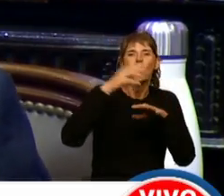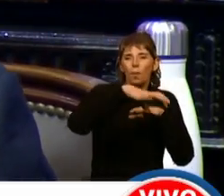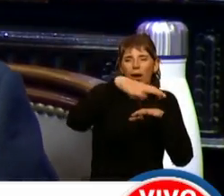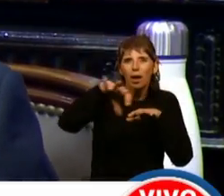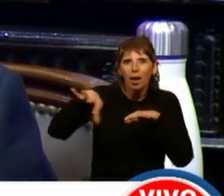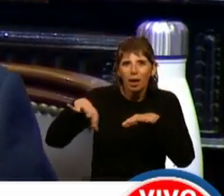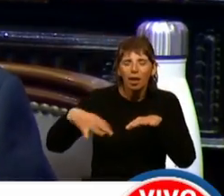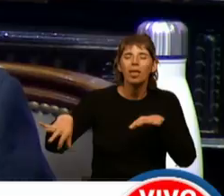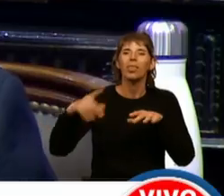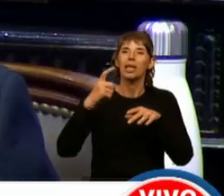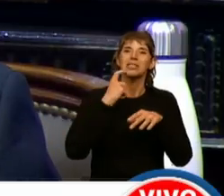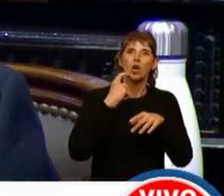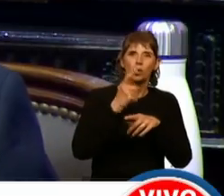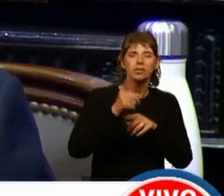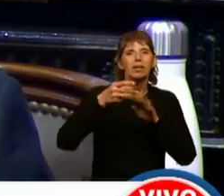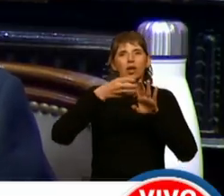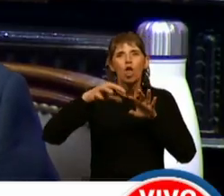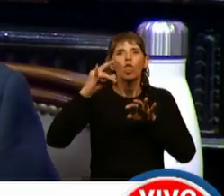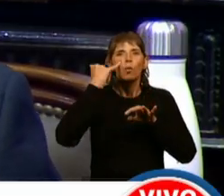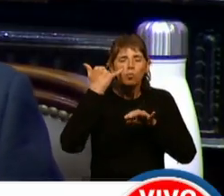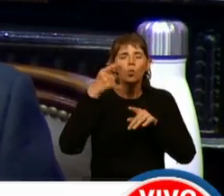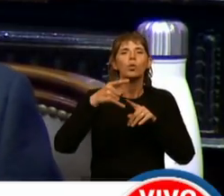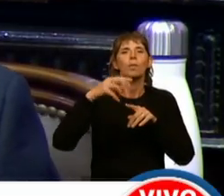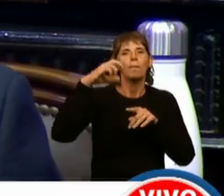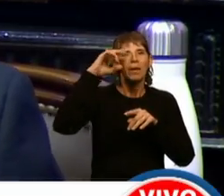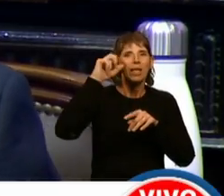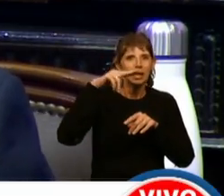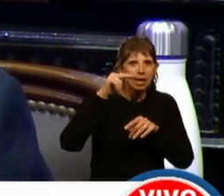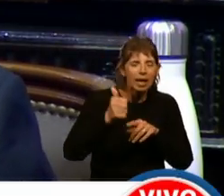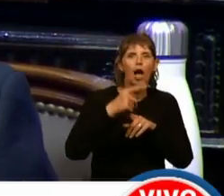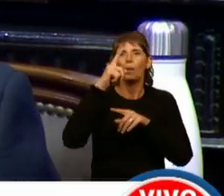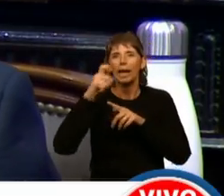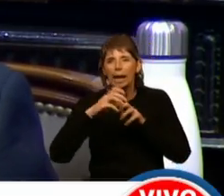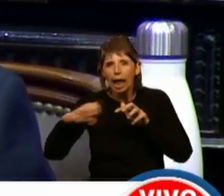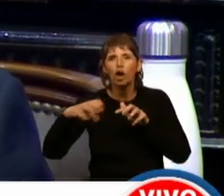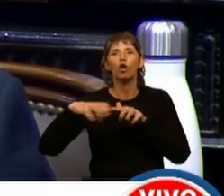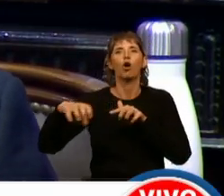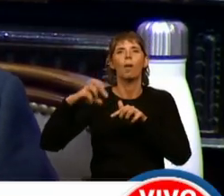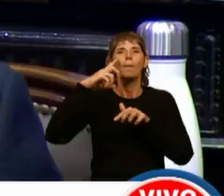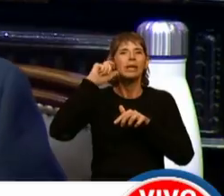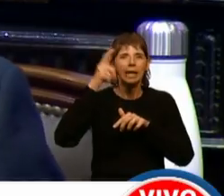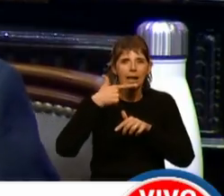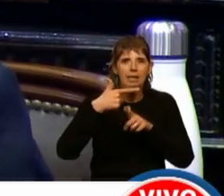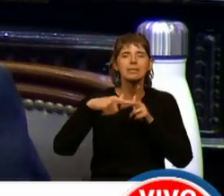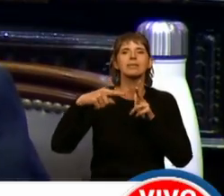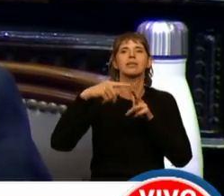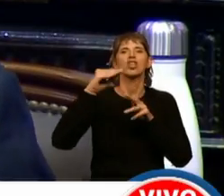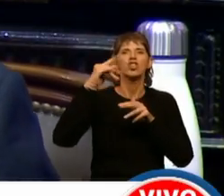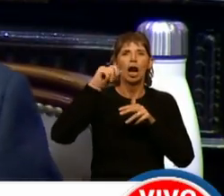departamento dupuy capital pedernera belgrano pringles chacabuco